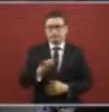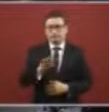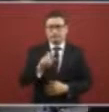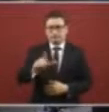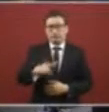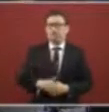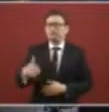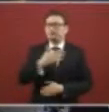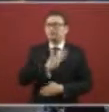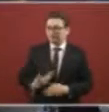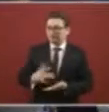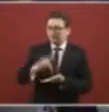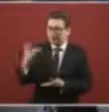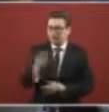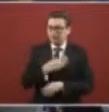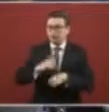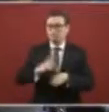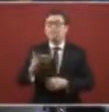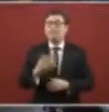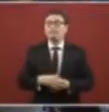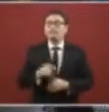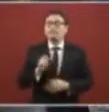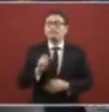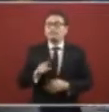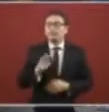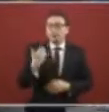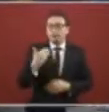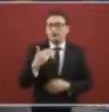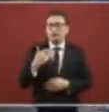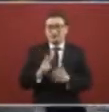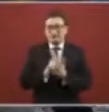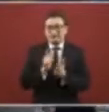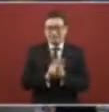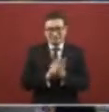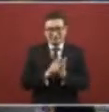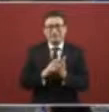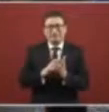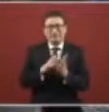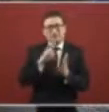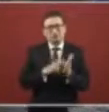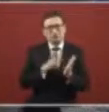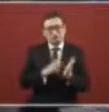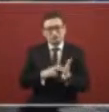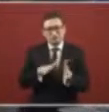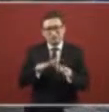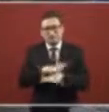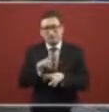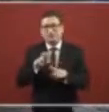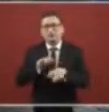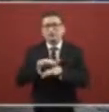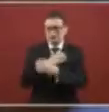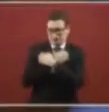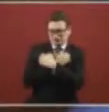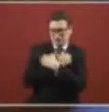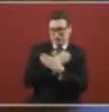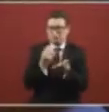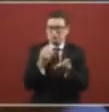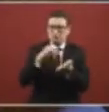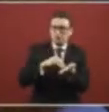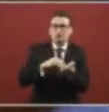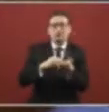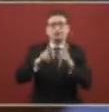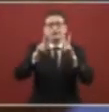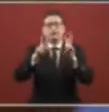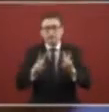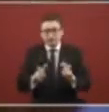gracias presidente buenos días a propósito de lo que se aprobó en esta reforma educativa abordan el tema de los contenidos